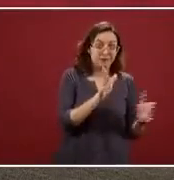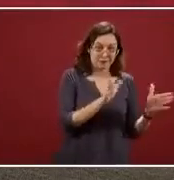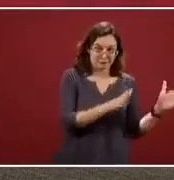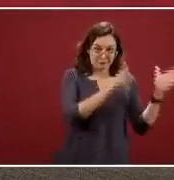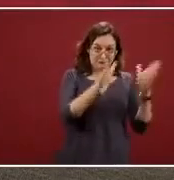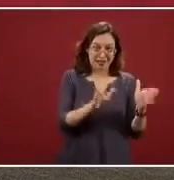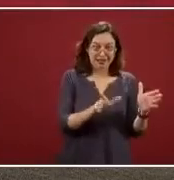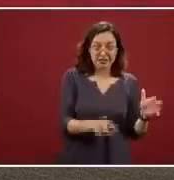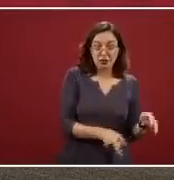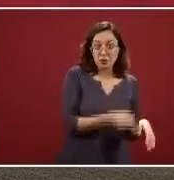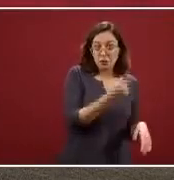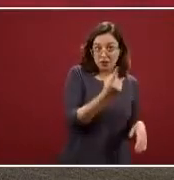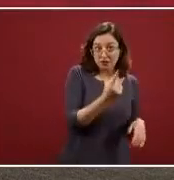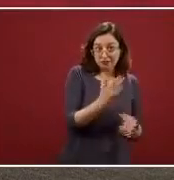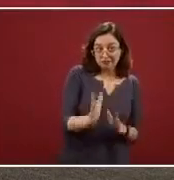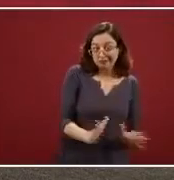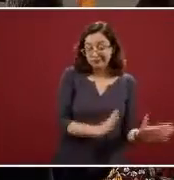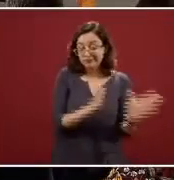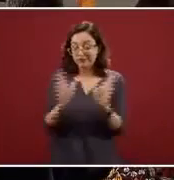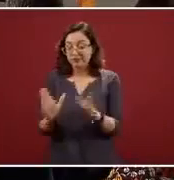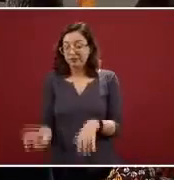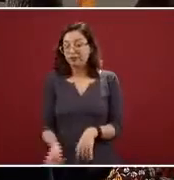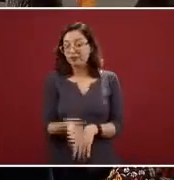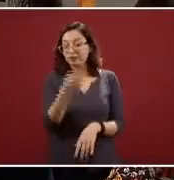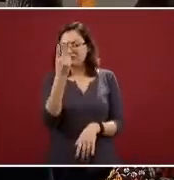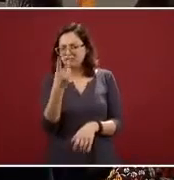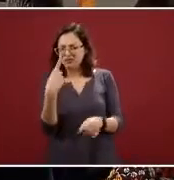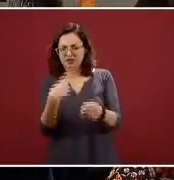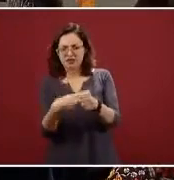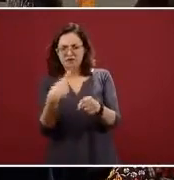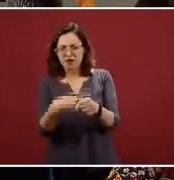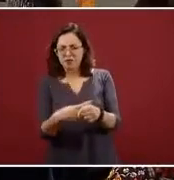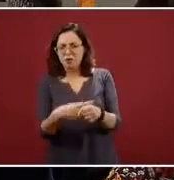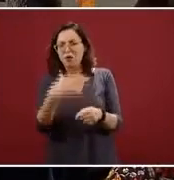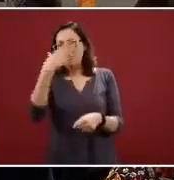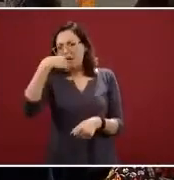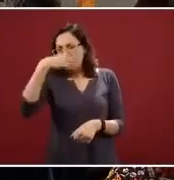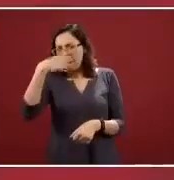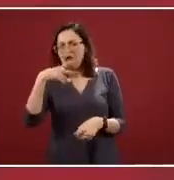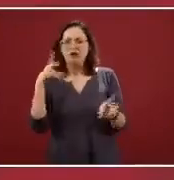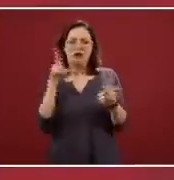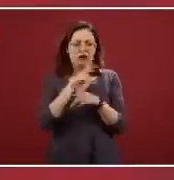que presentaran una infección respiratoria aguda. Creo que se ha explicado muchas veces por qué no es